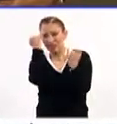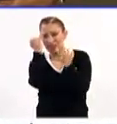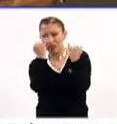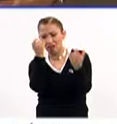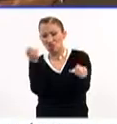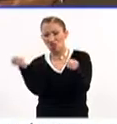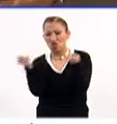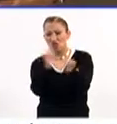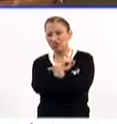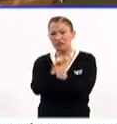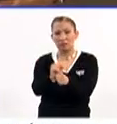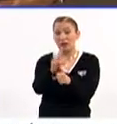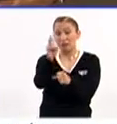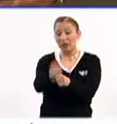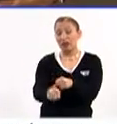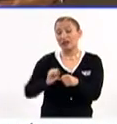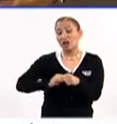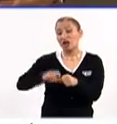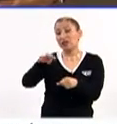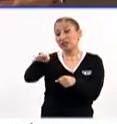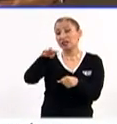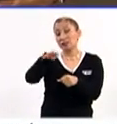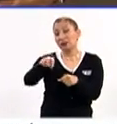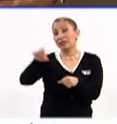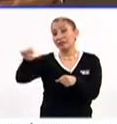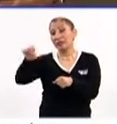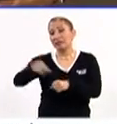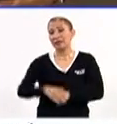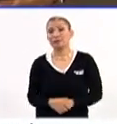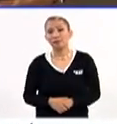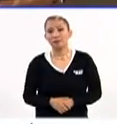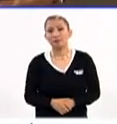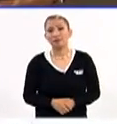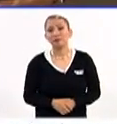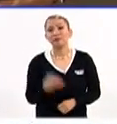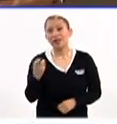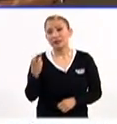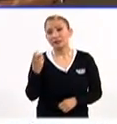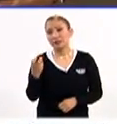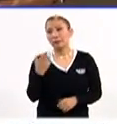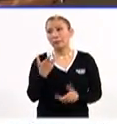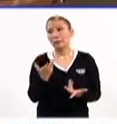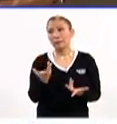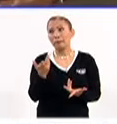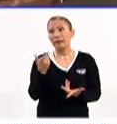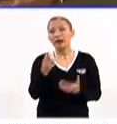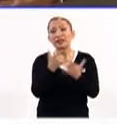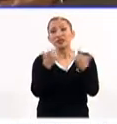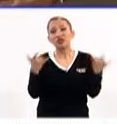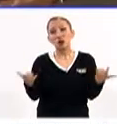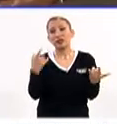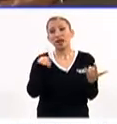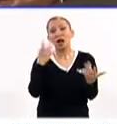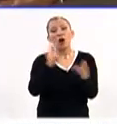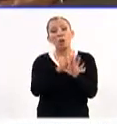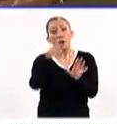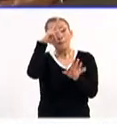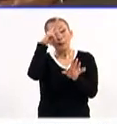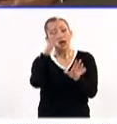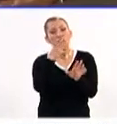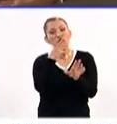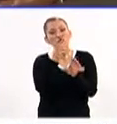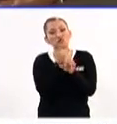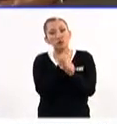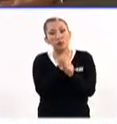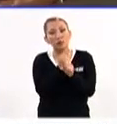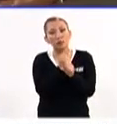maniqueas y simplistas son en realidad del siglo XIX y del siglo XX. Y es desde ese punto, desde esa historia nacionalista, que